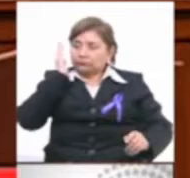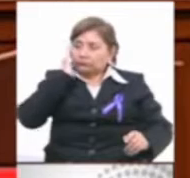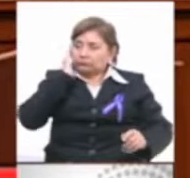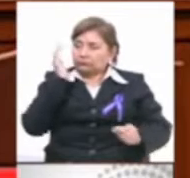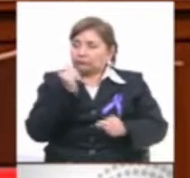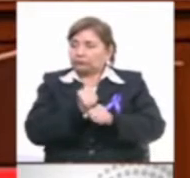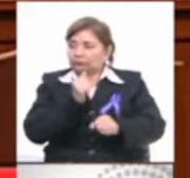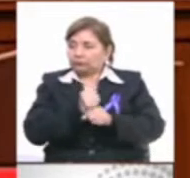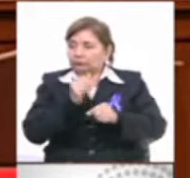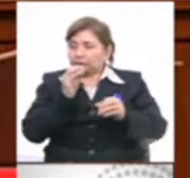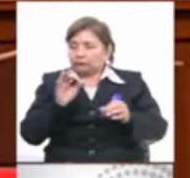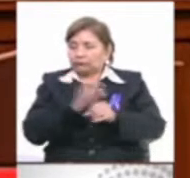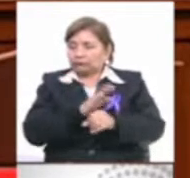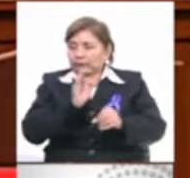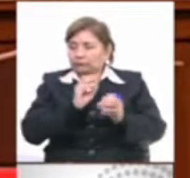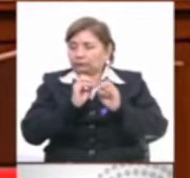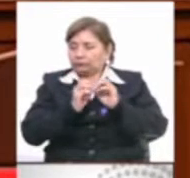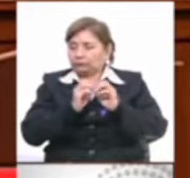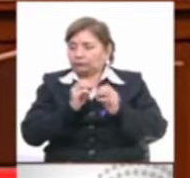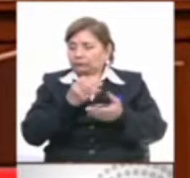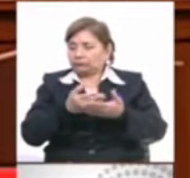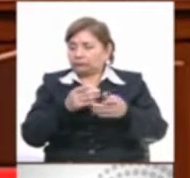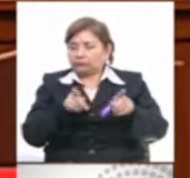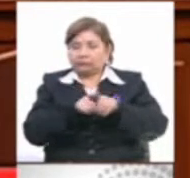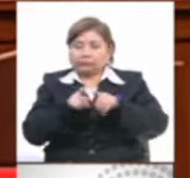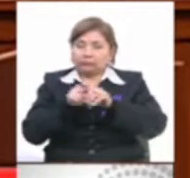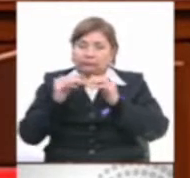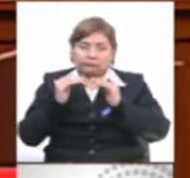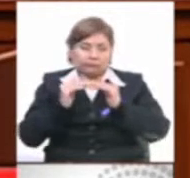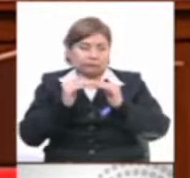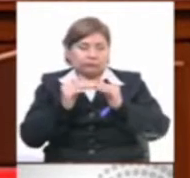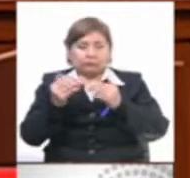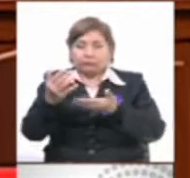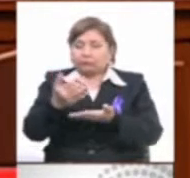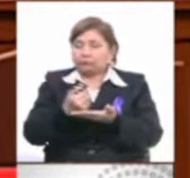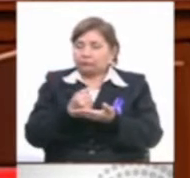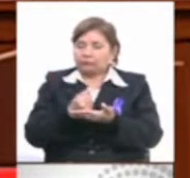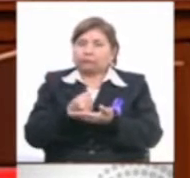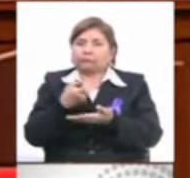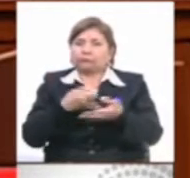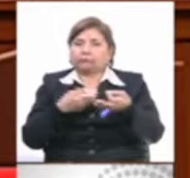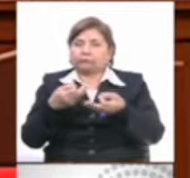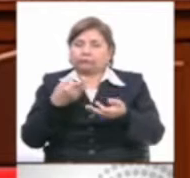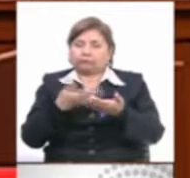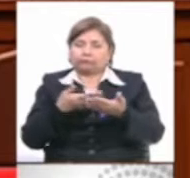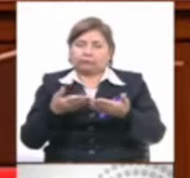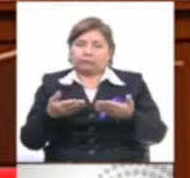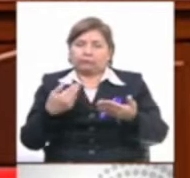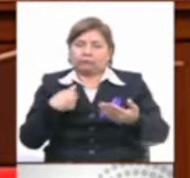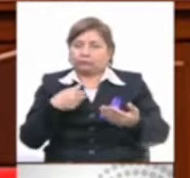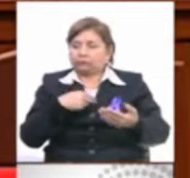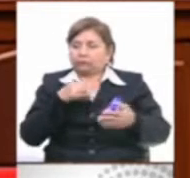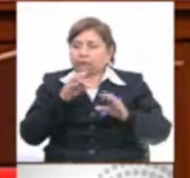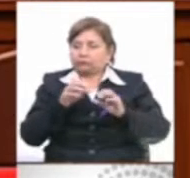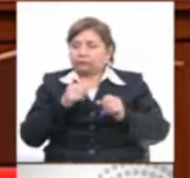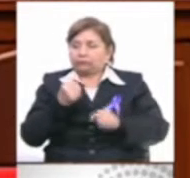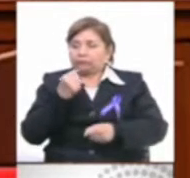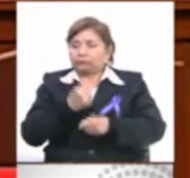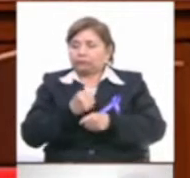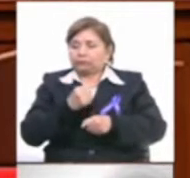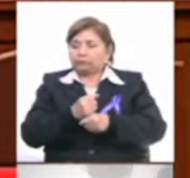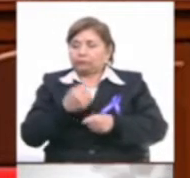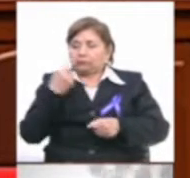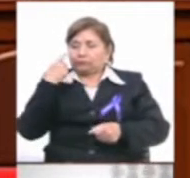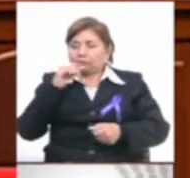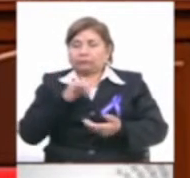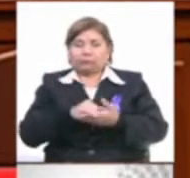empleo adecuado no ha sido restablecido al mismo ritmo de la recuperación económica. Por ello, para la generación de empleo y